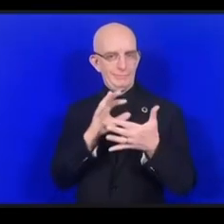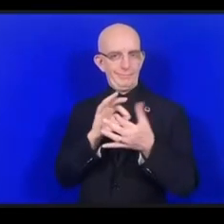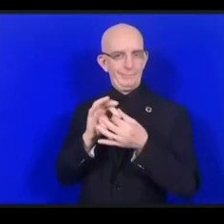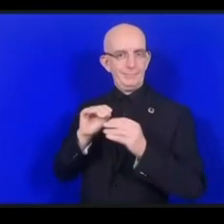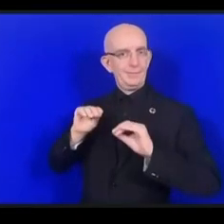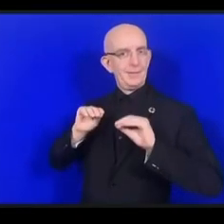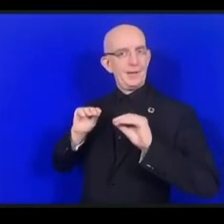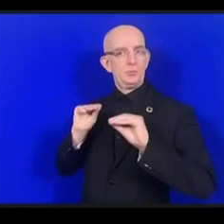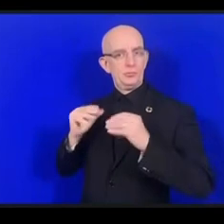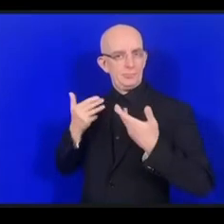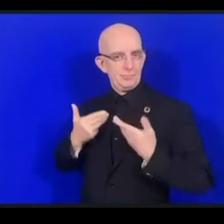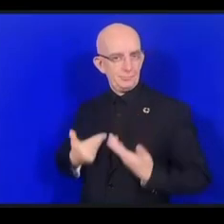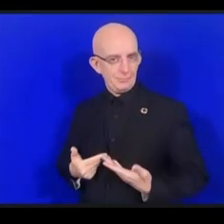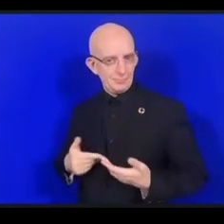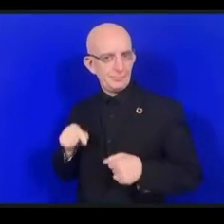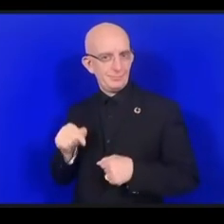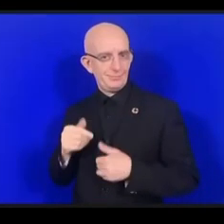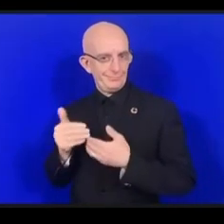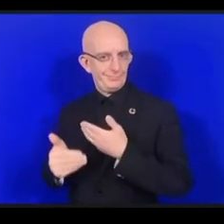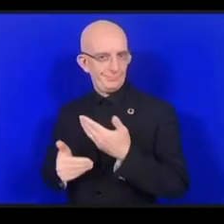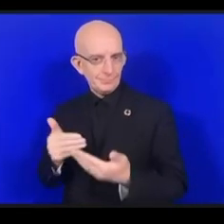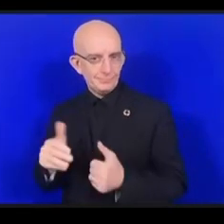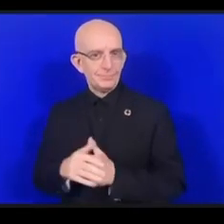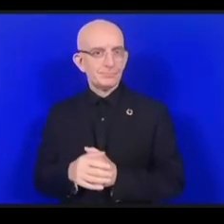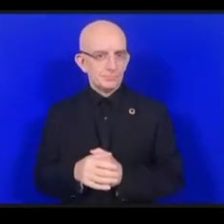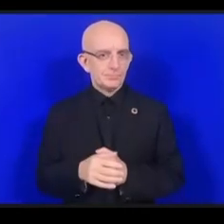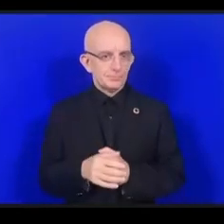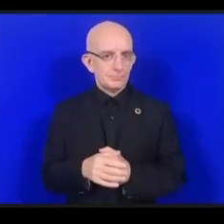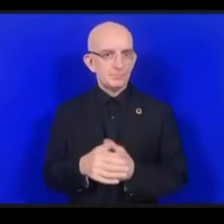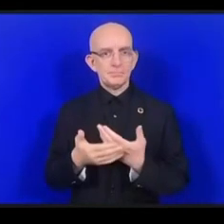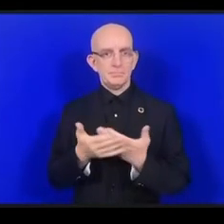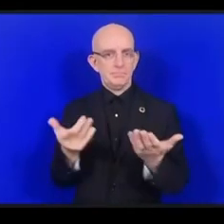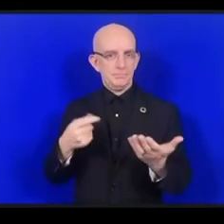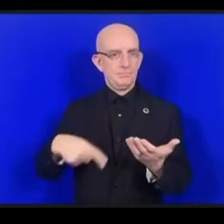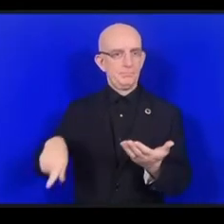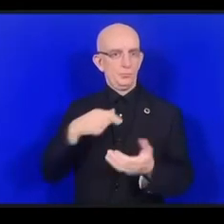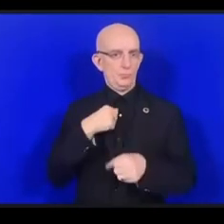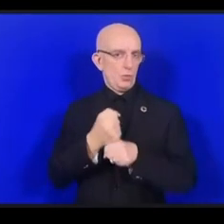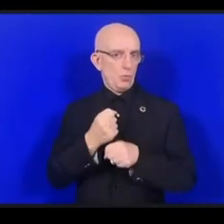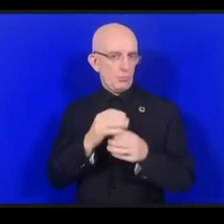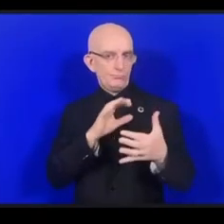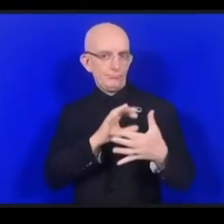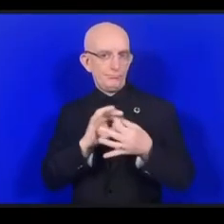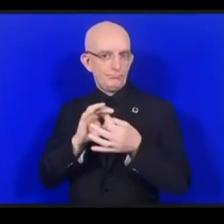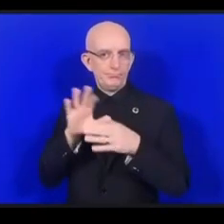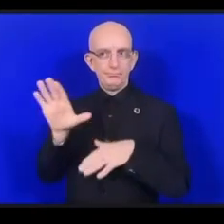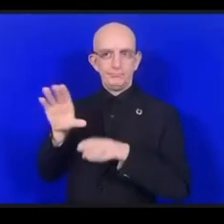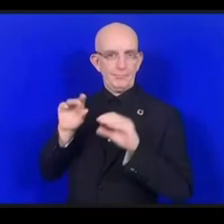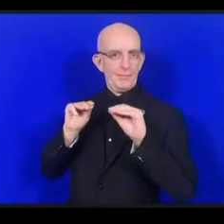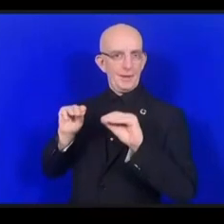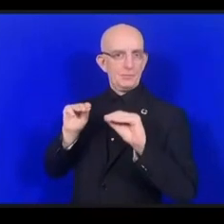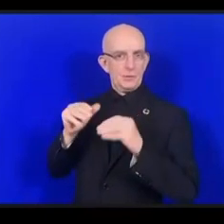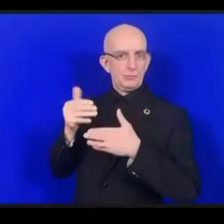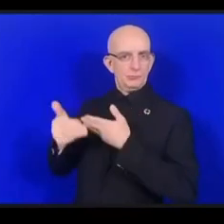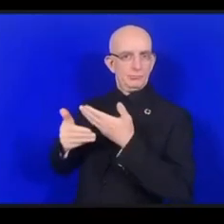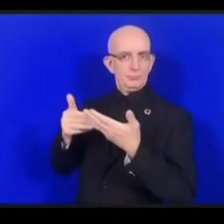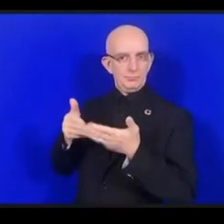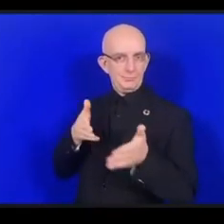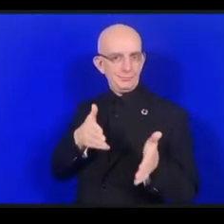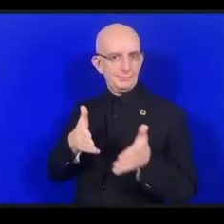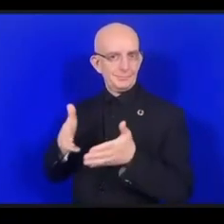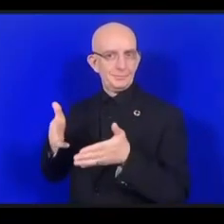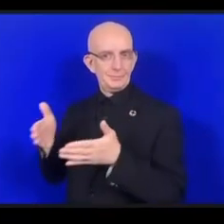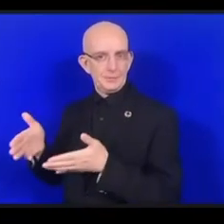sistemas educativos estamos creando recursos de desarrollo para crear estos estándares de